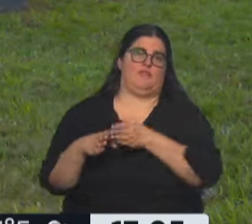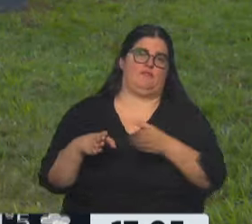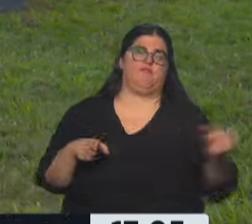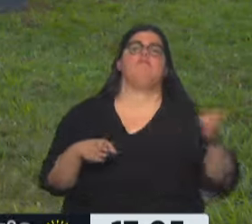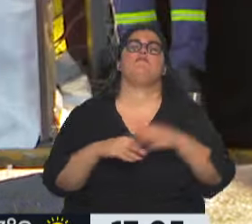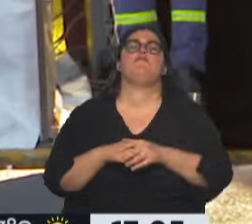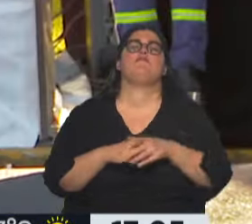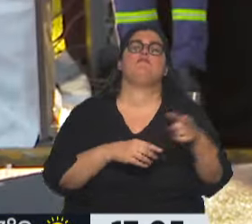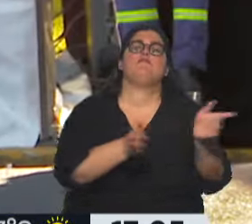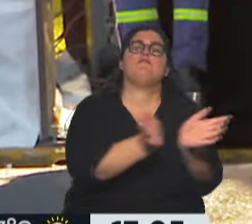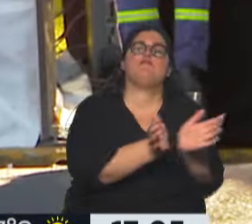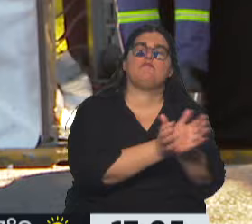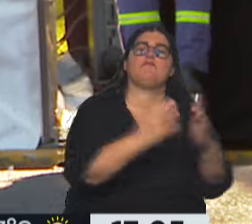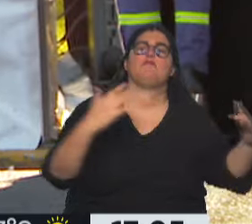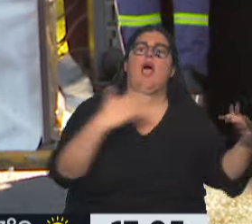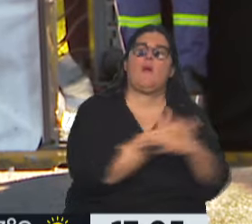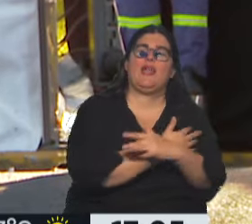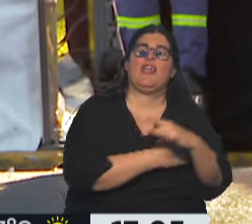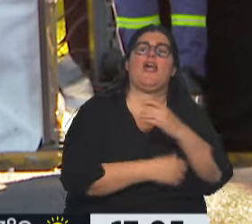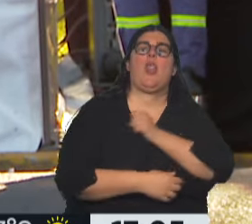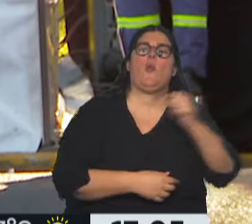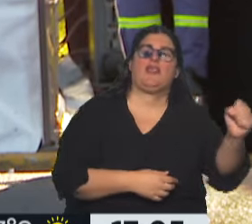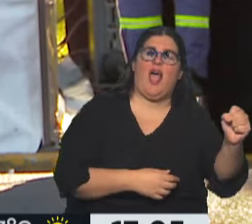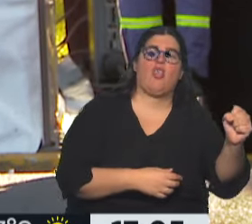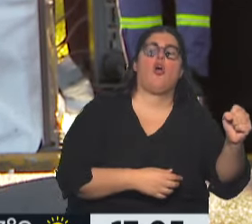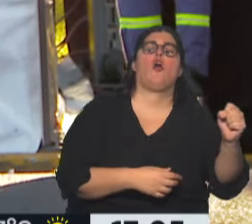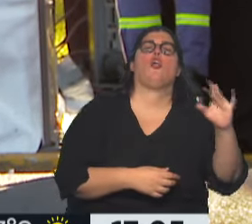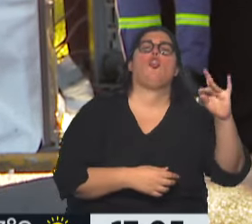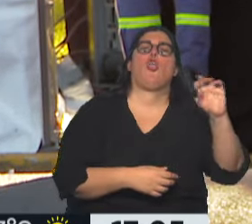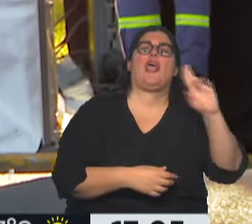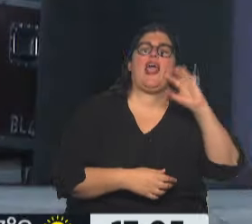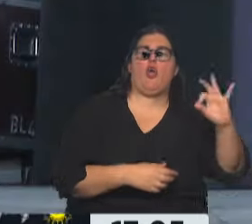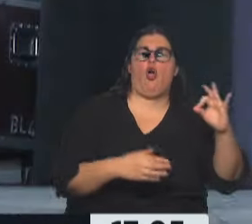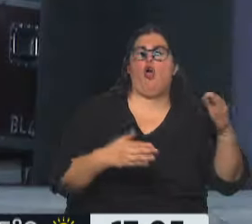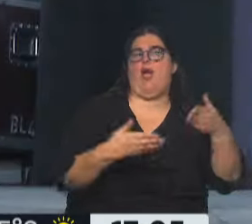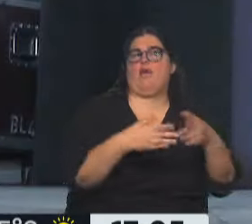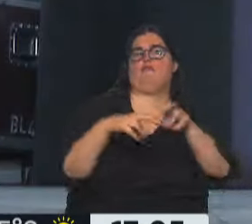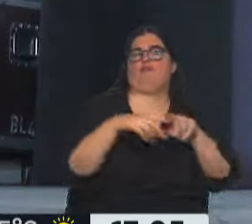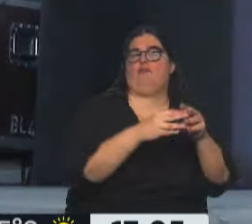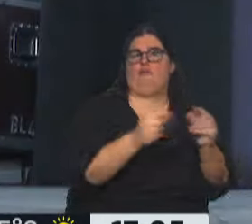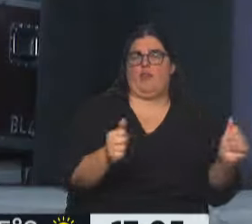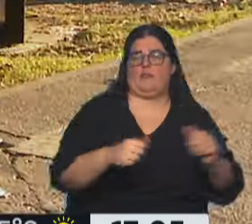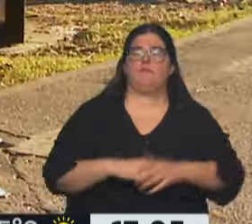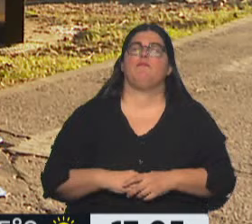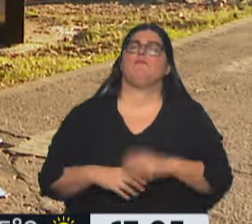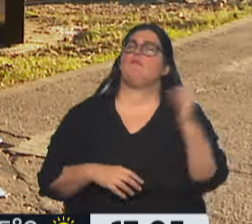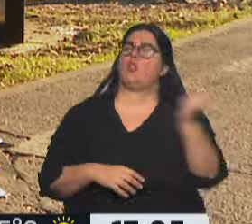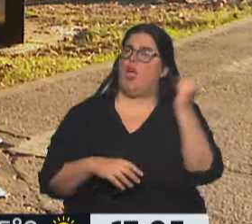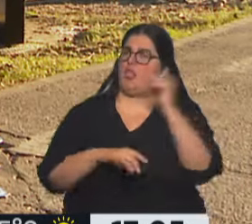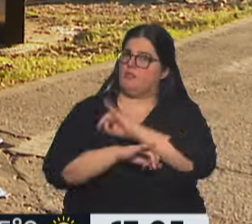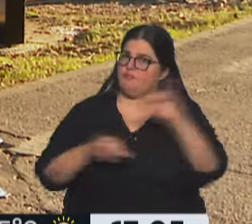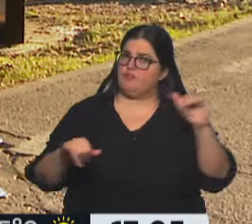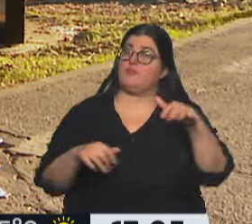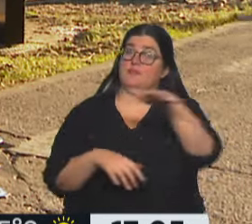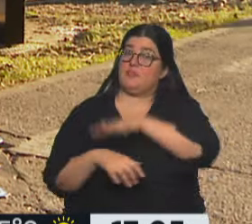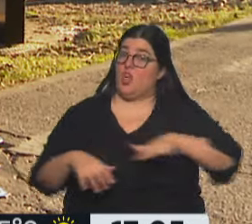la intersección de las avenidas del Libertador y Dorrego. Un dato importante, reiteramos, el tránsito en la